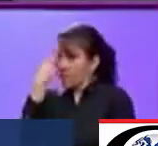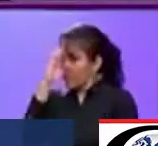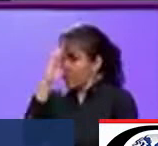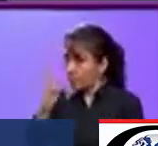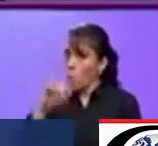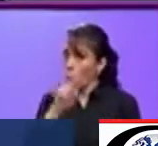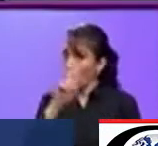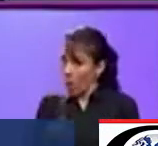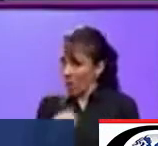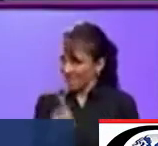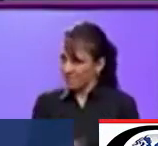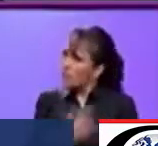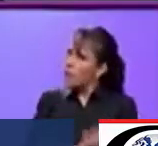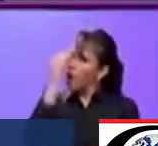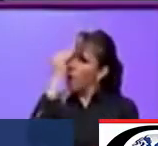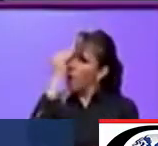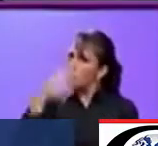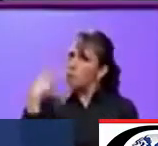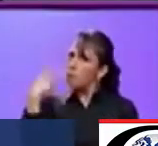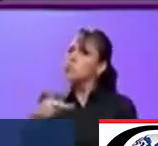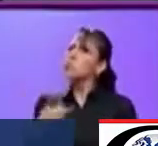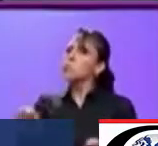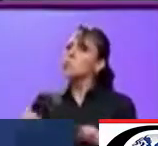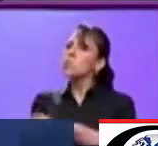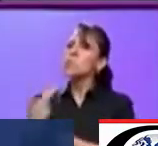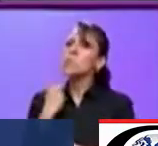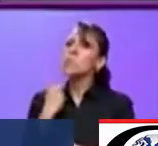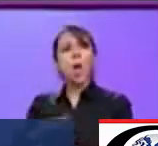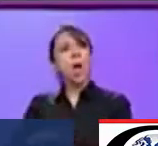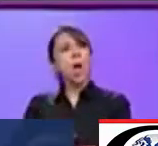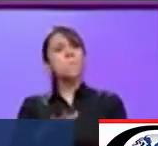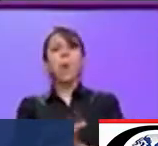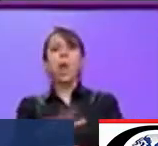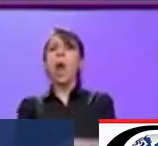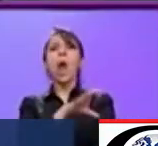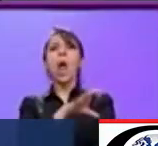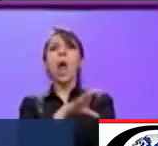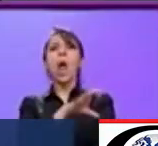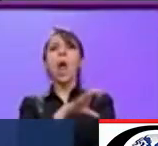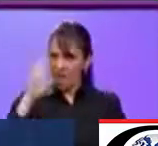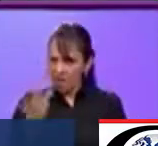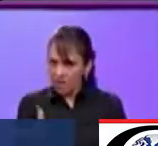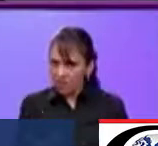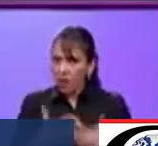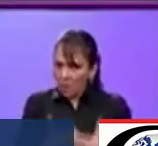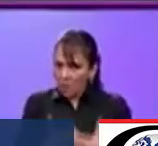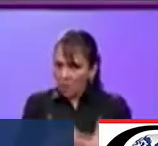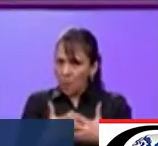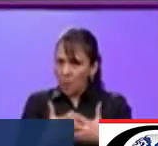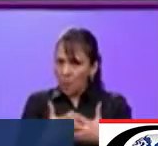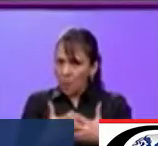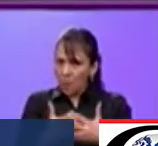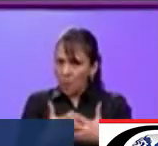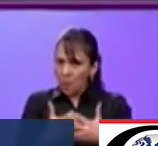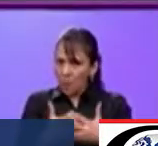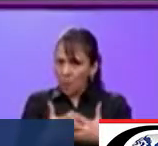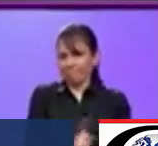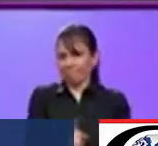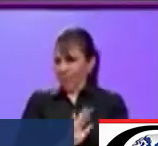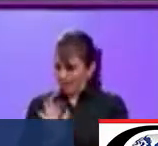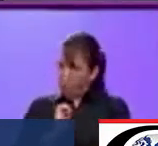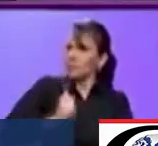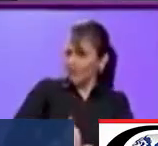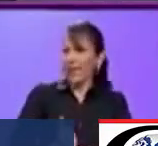Óscar González, Eduardo. Su presencia, él nos comentaba que tiene muy pocos recursos. ¿Cómo lo has visto en cuanto a gasto de